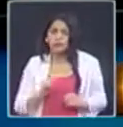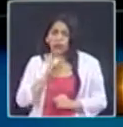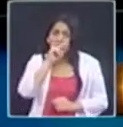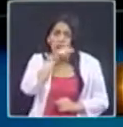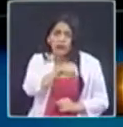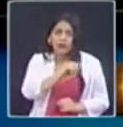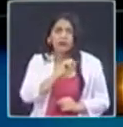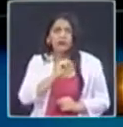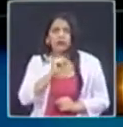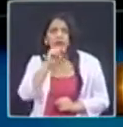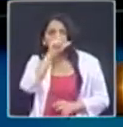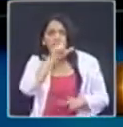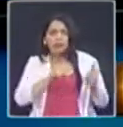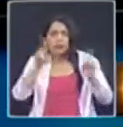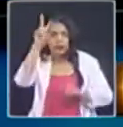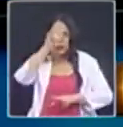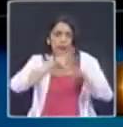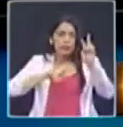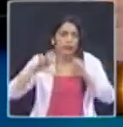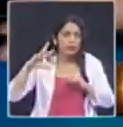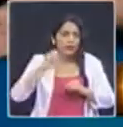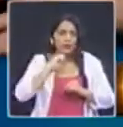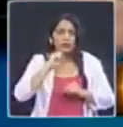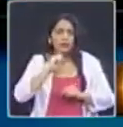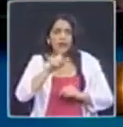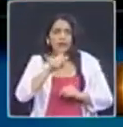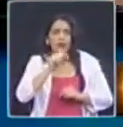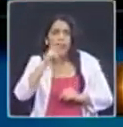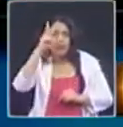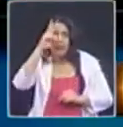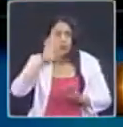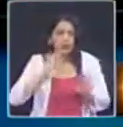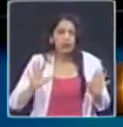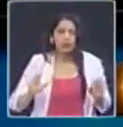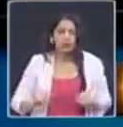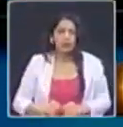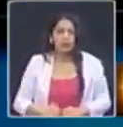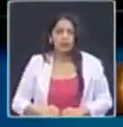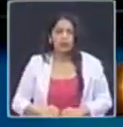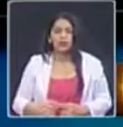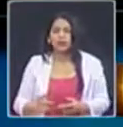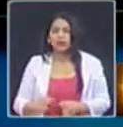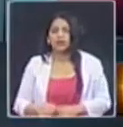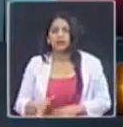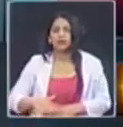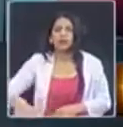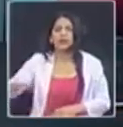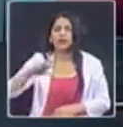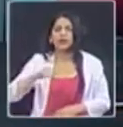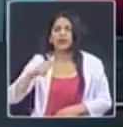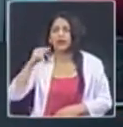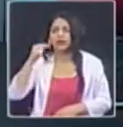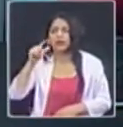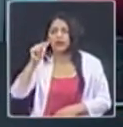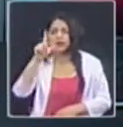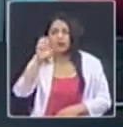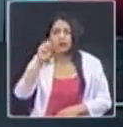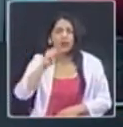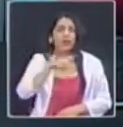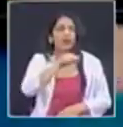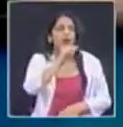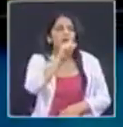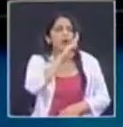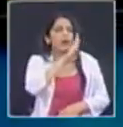esas personas pero que puede especulación inmobiliaria puede haber no se pueden gallegos arango me rindo el alborada que hay